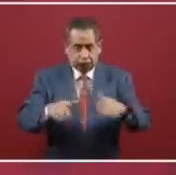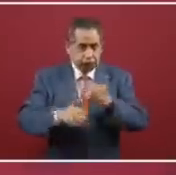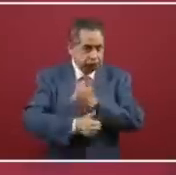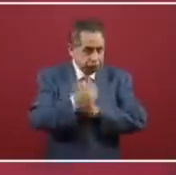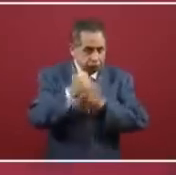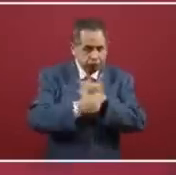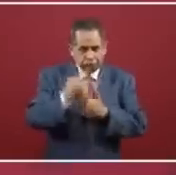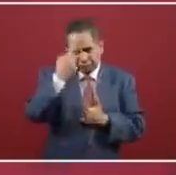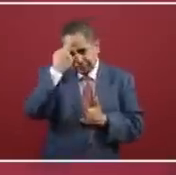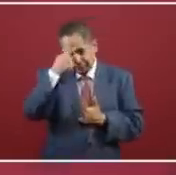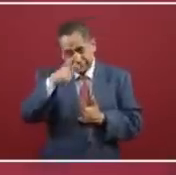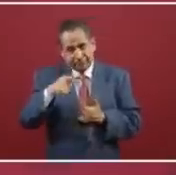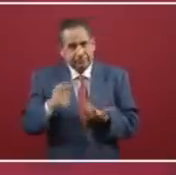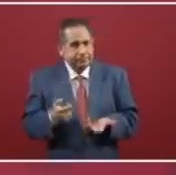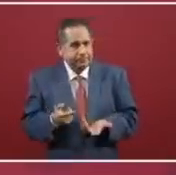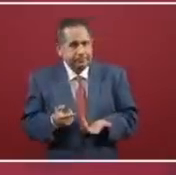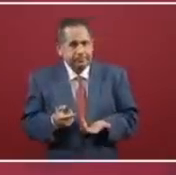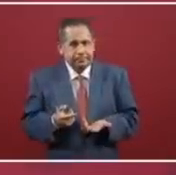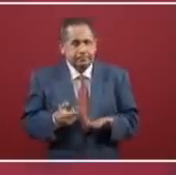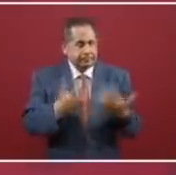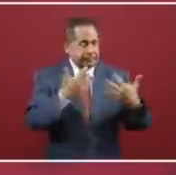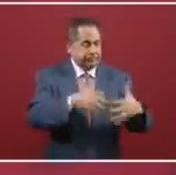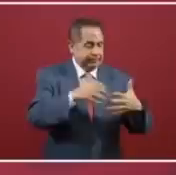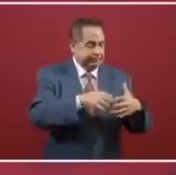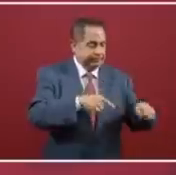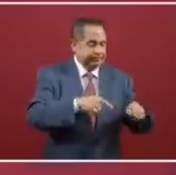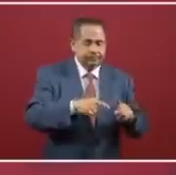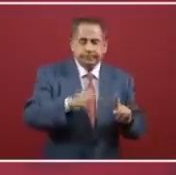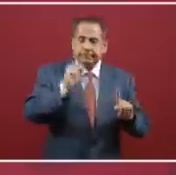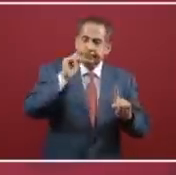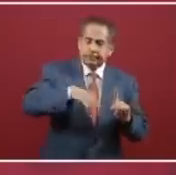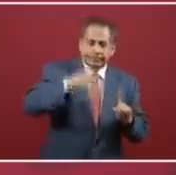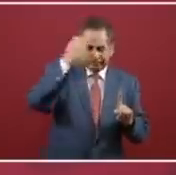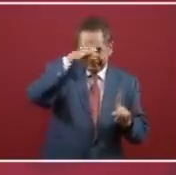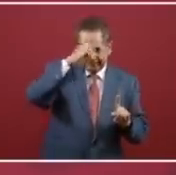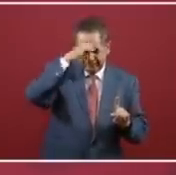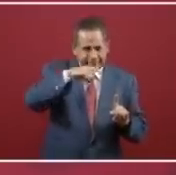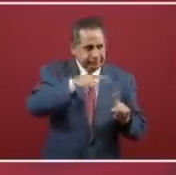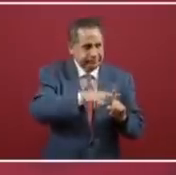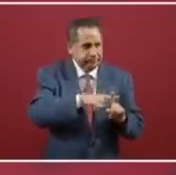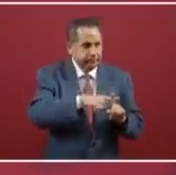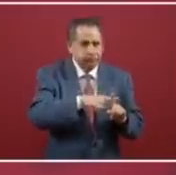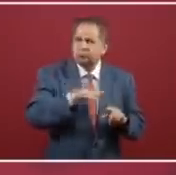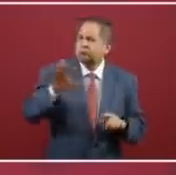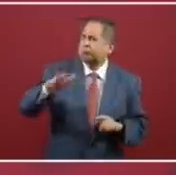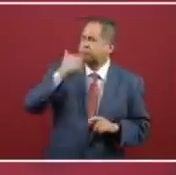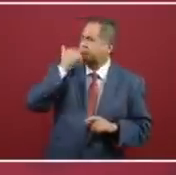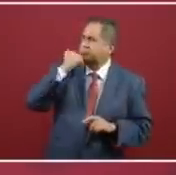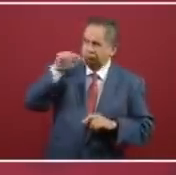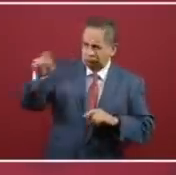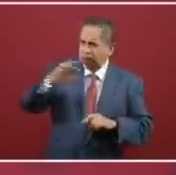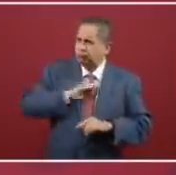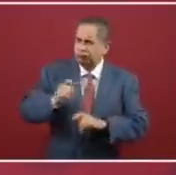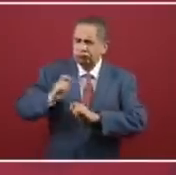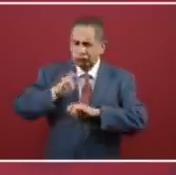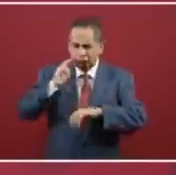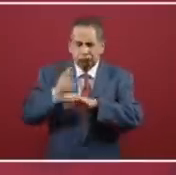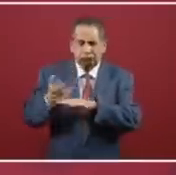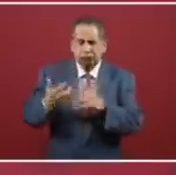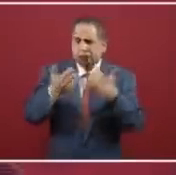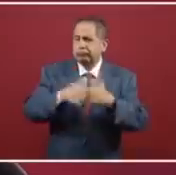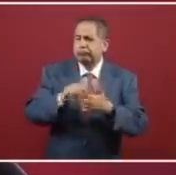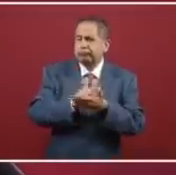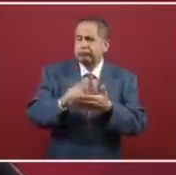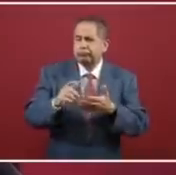para qué una empresa sin experiencia nos diga la refinería